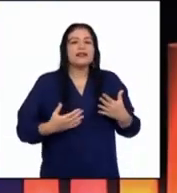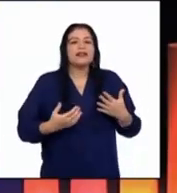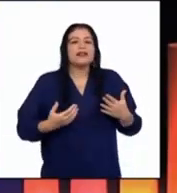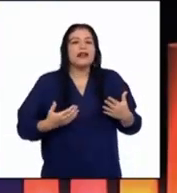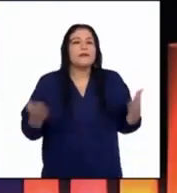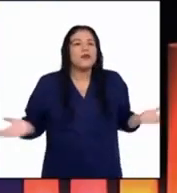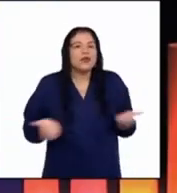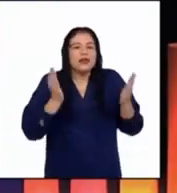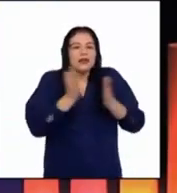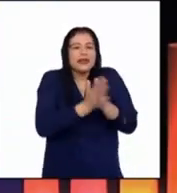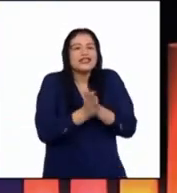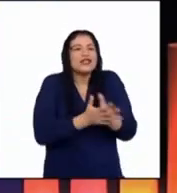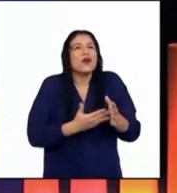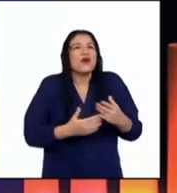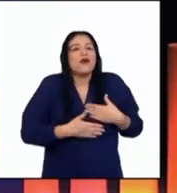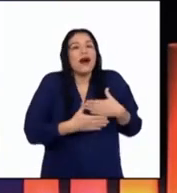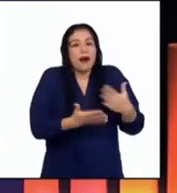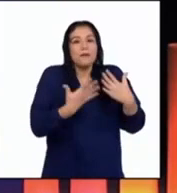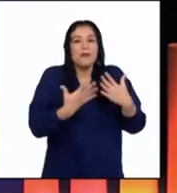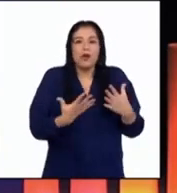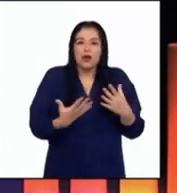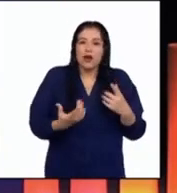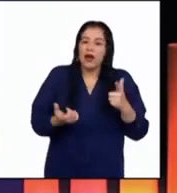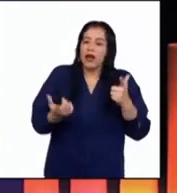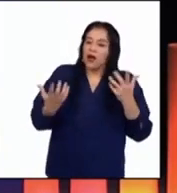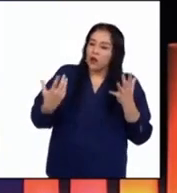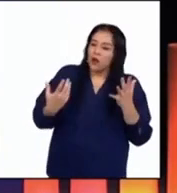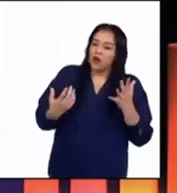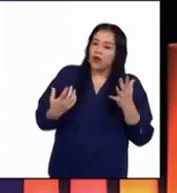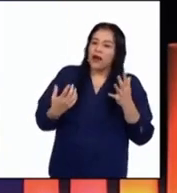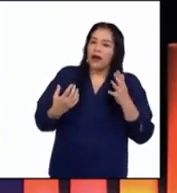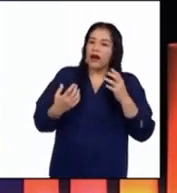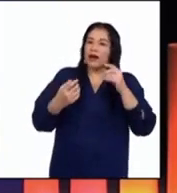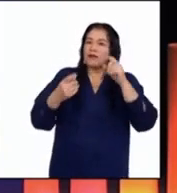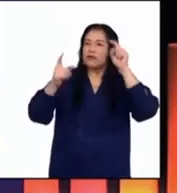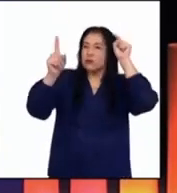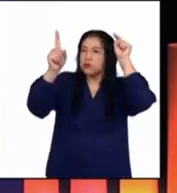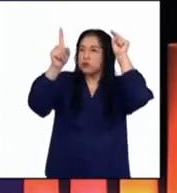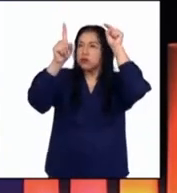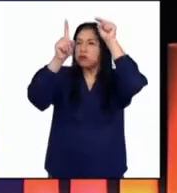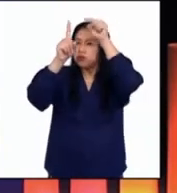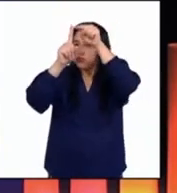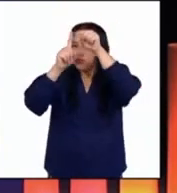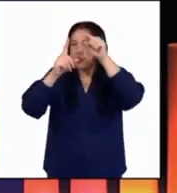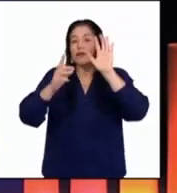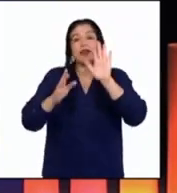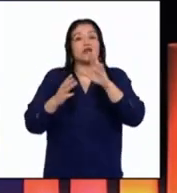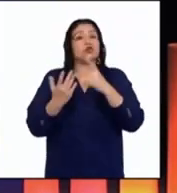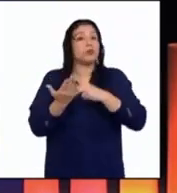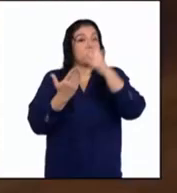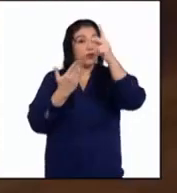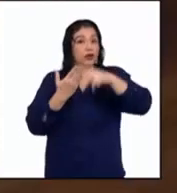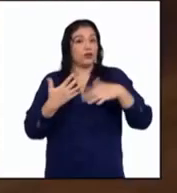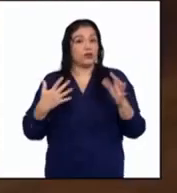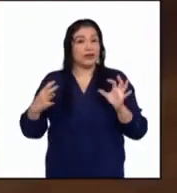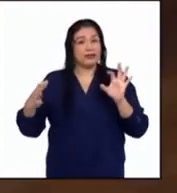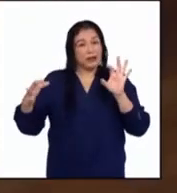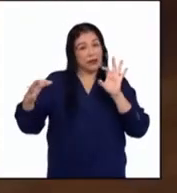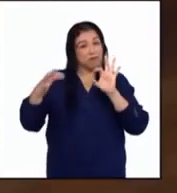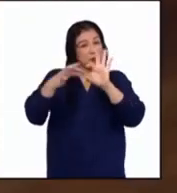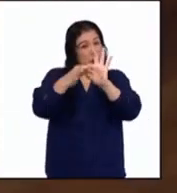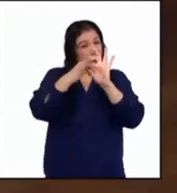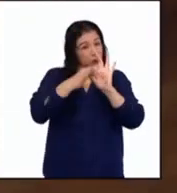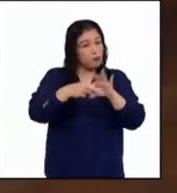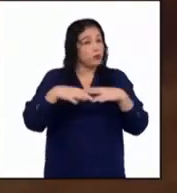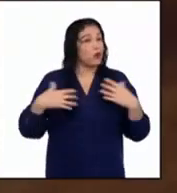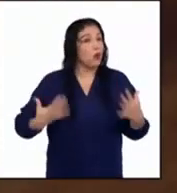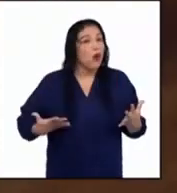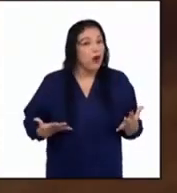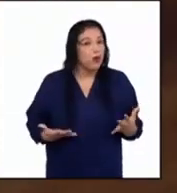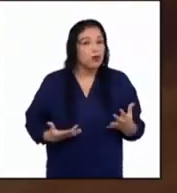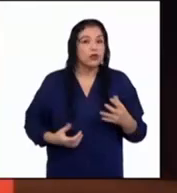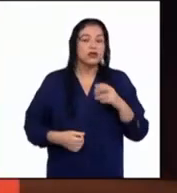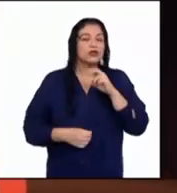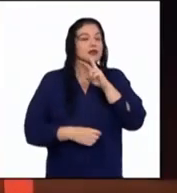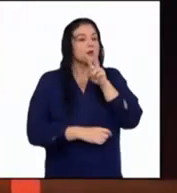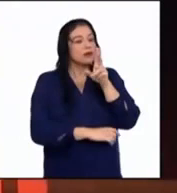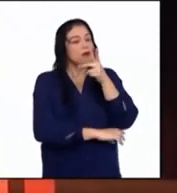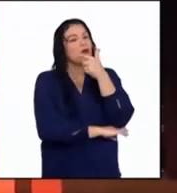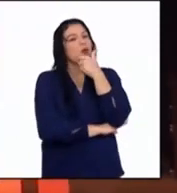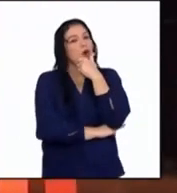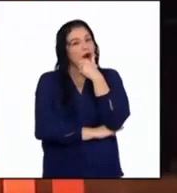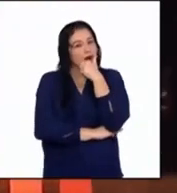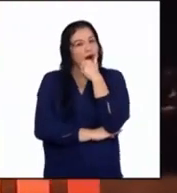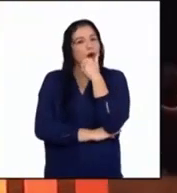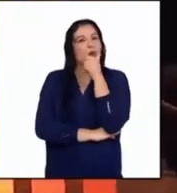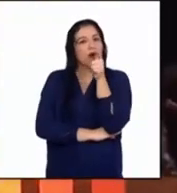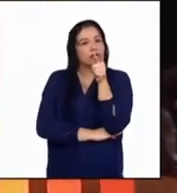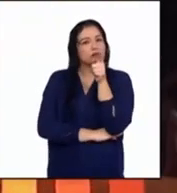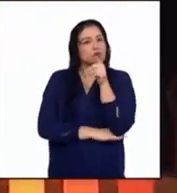identidad personal, con la esencia del proyecto. Y estos vínculos eran muy fuertes. Dijimos, esto